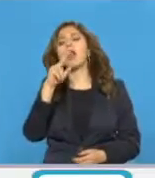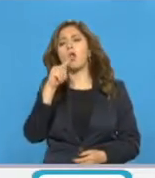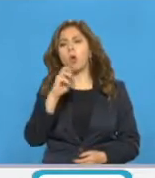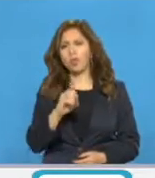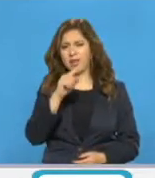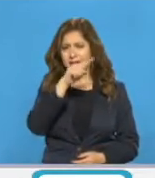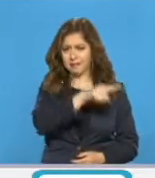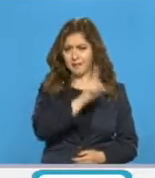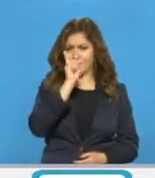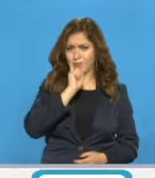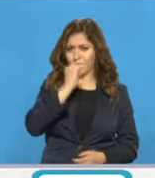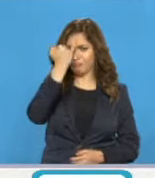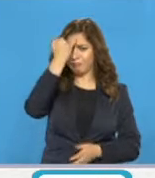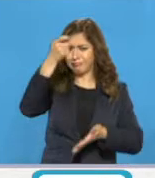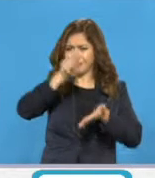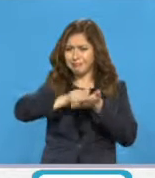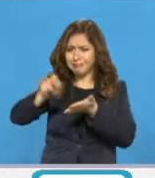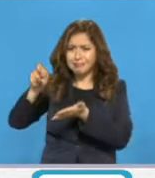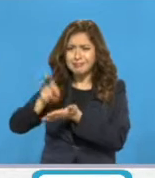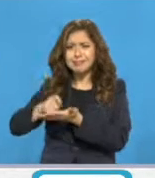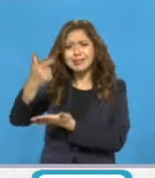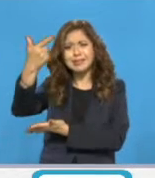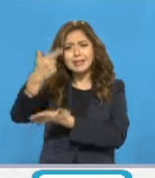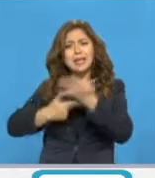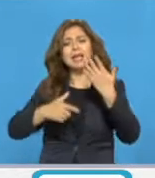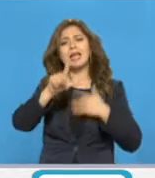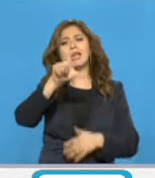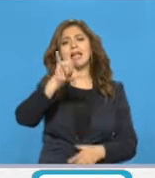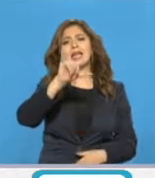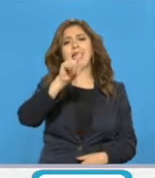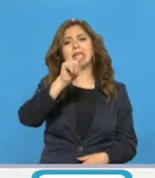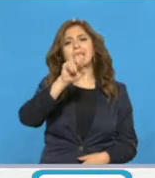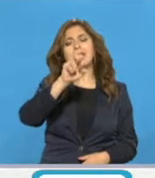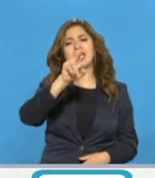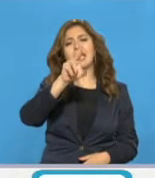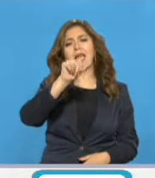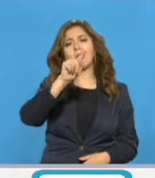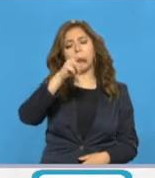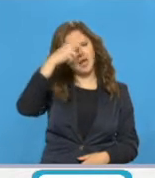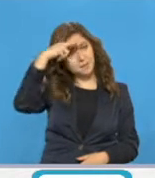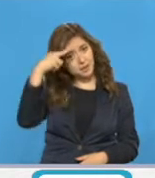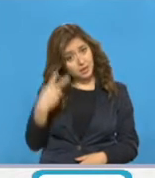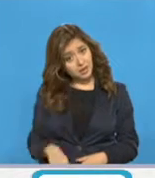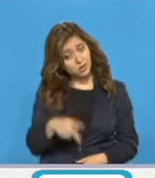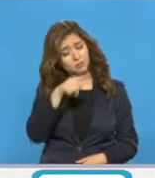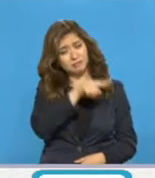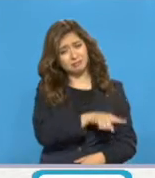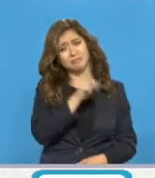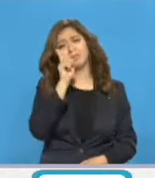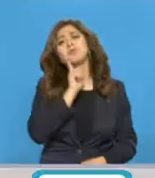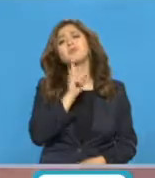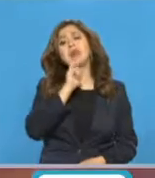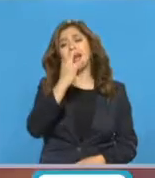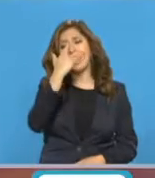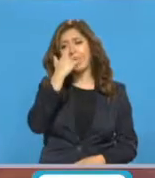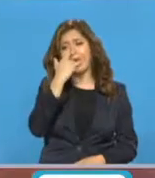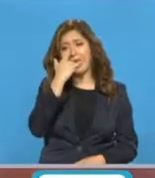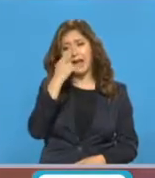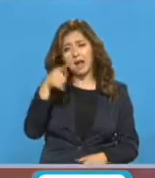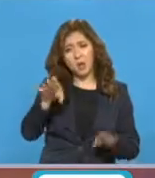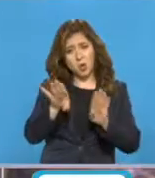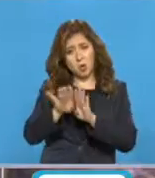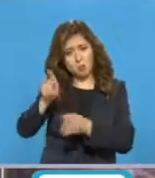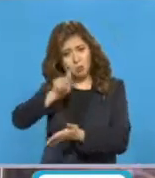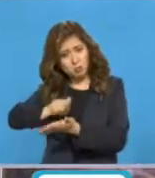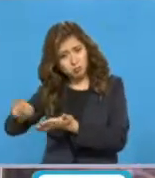muy especial dentro del panorama de la literatura mexicana, muy extraña para nuestra literatura y